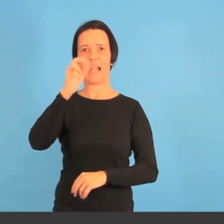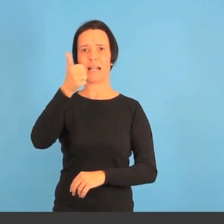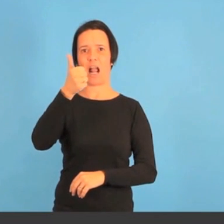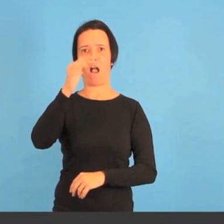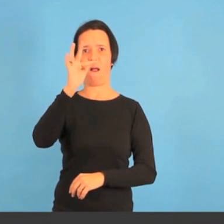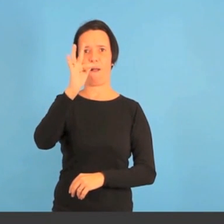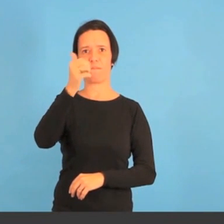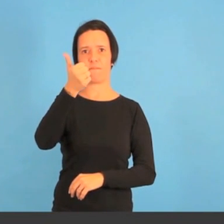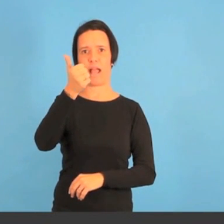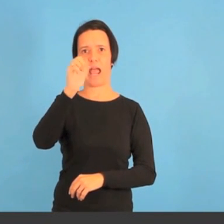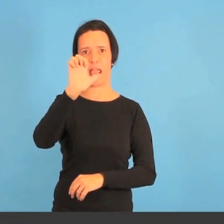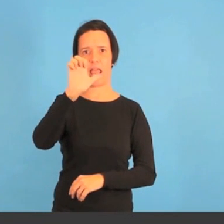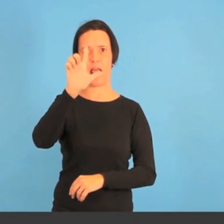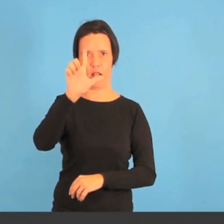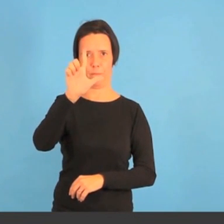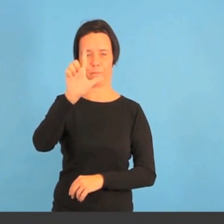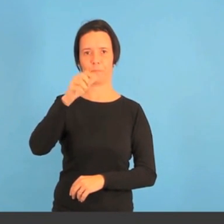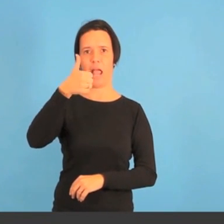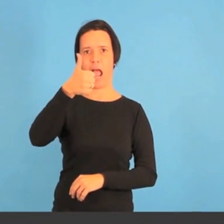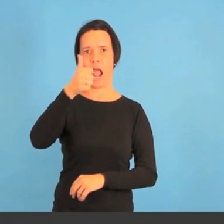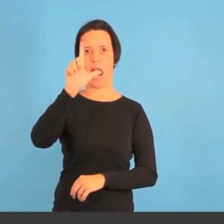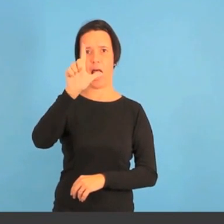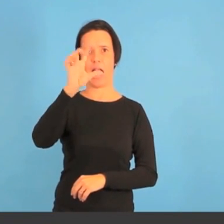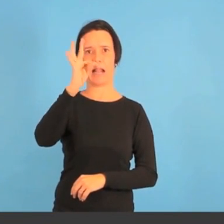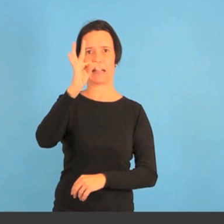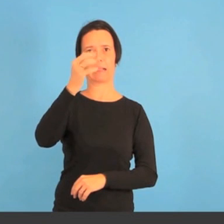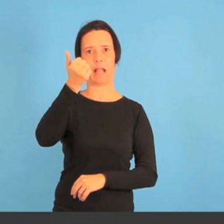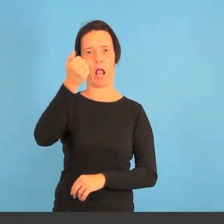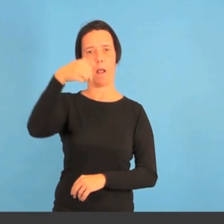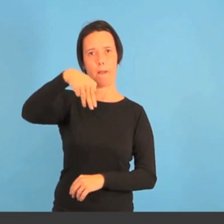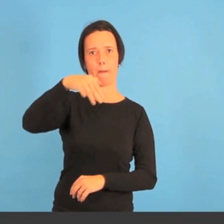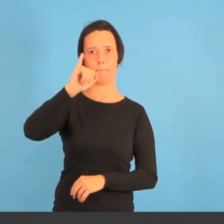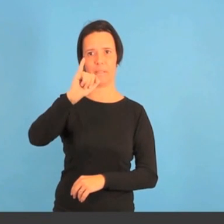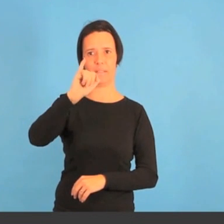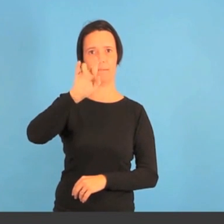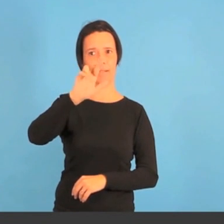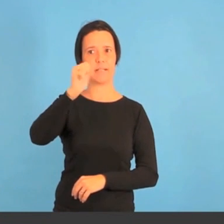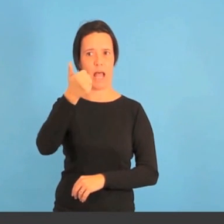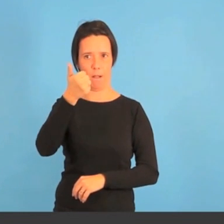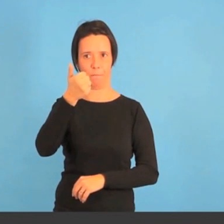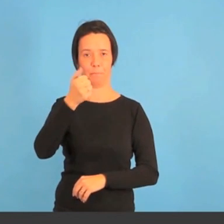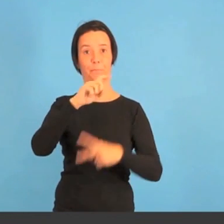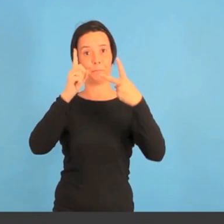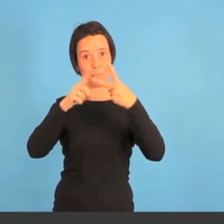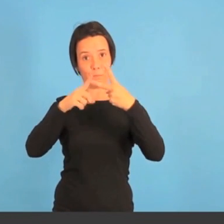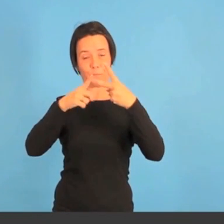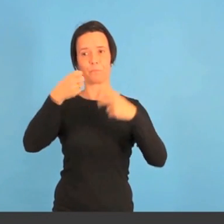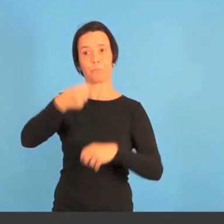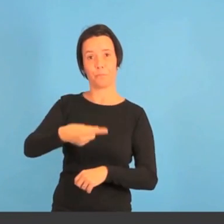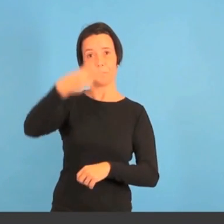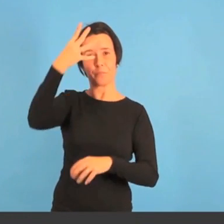edificios representativos de el campello la biblioteca municipal rafael altamira y el moderno edificio de